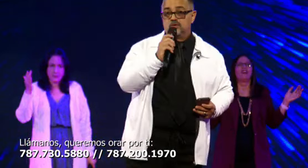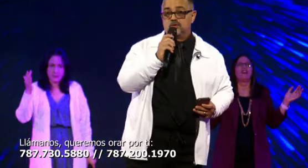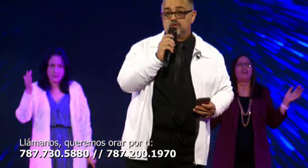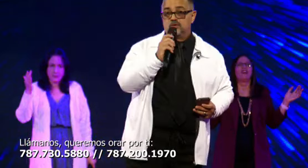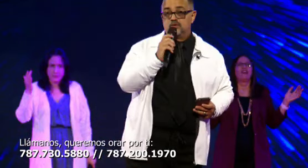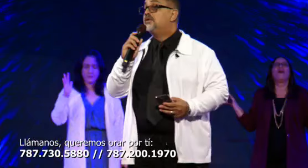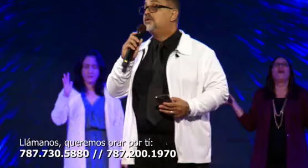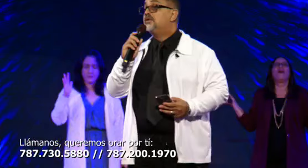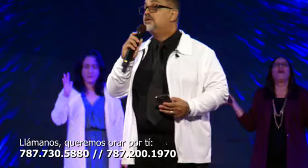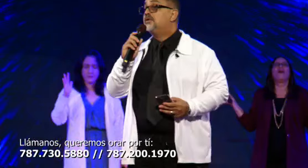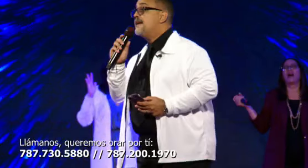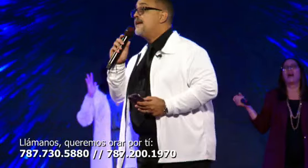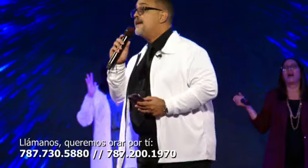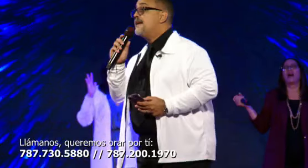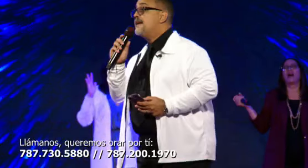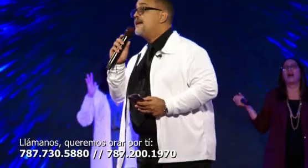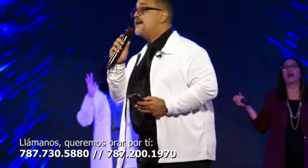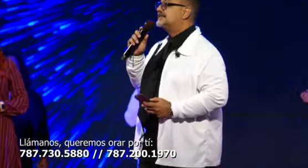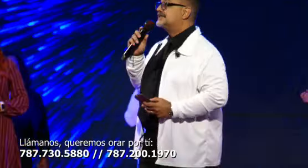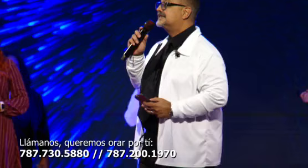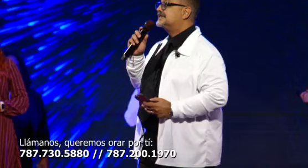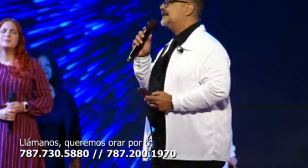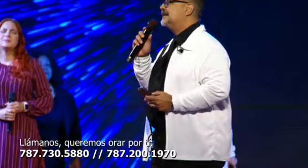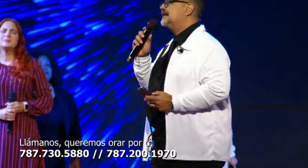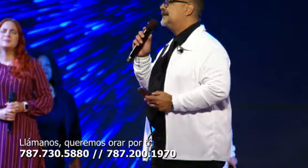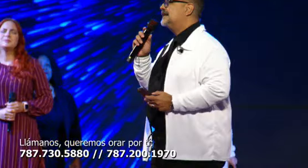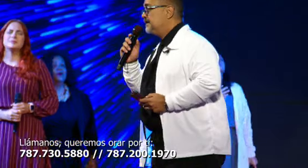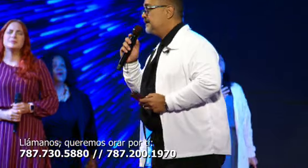Tu amor nunca me falla.